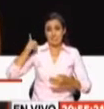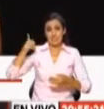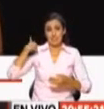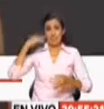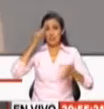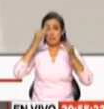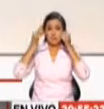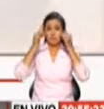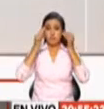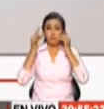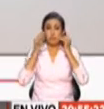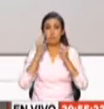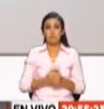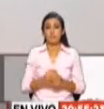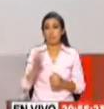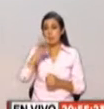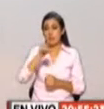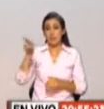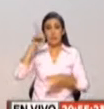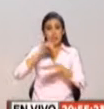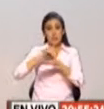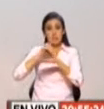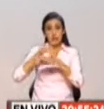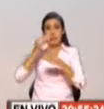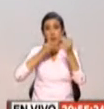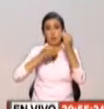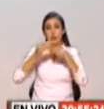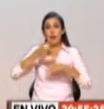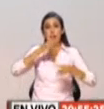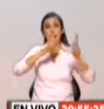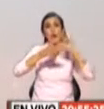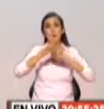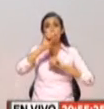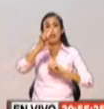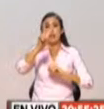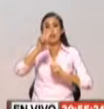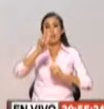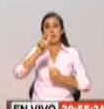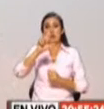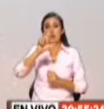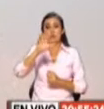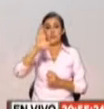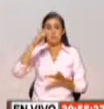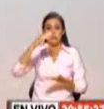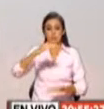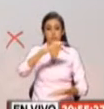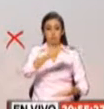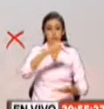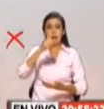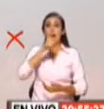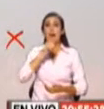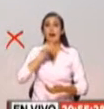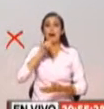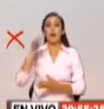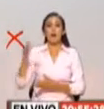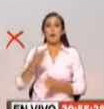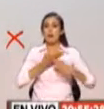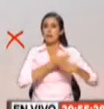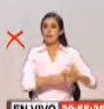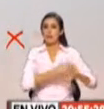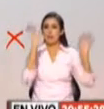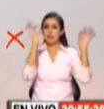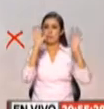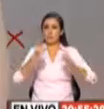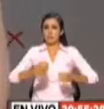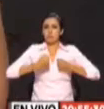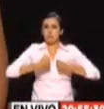comida chatarra. La nutricionista recomienda a los alumnos tomar al menos 2 litros de agua y evitar el consumo de energizantes y bebidas